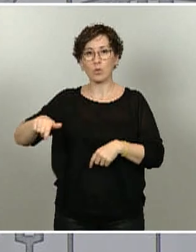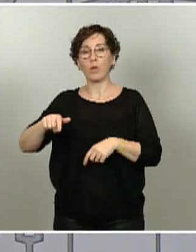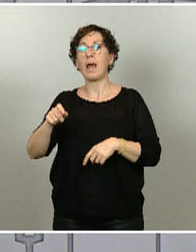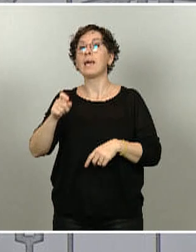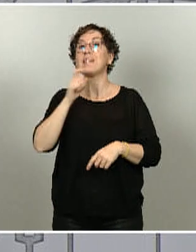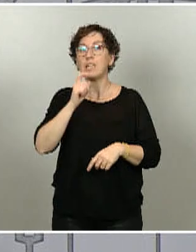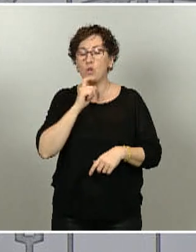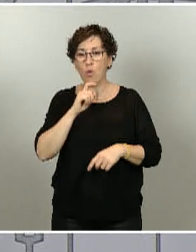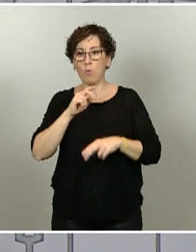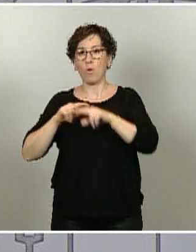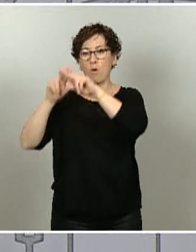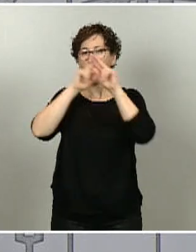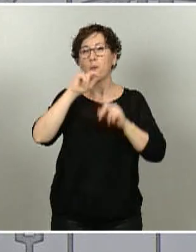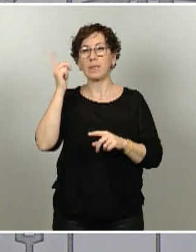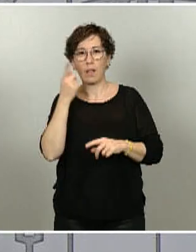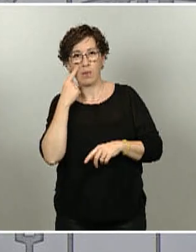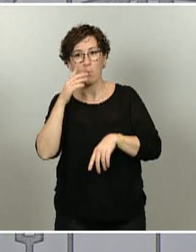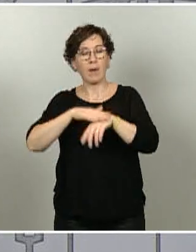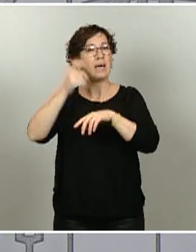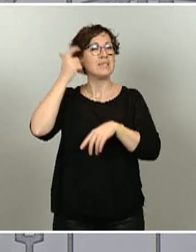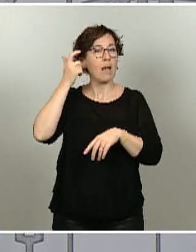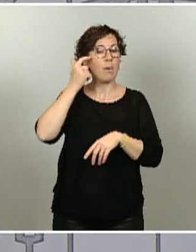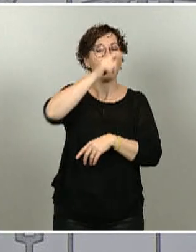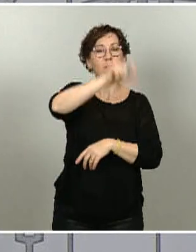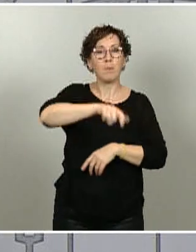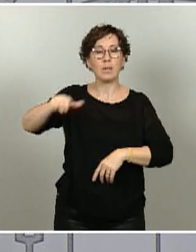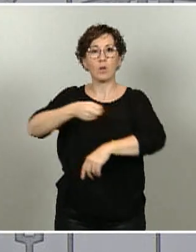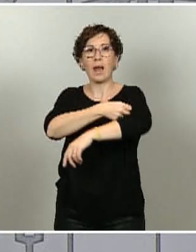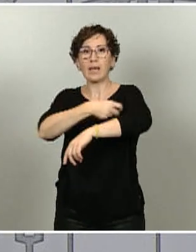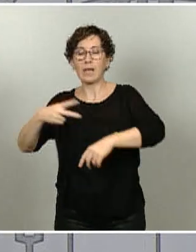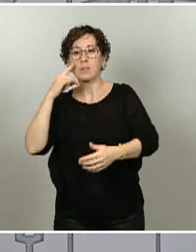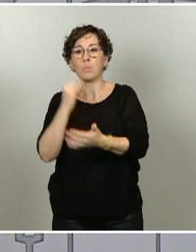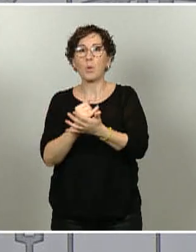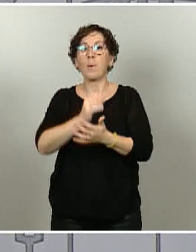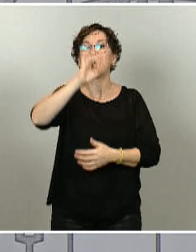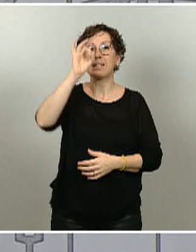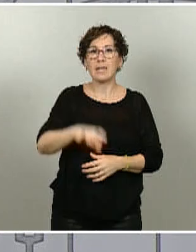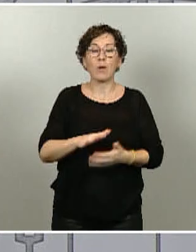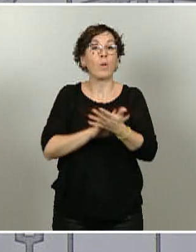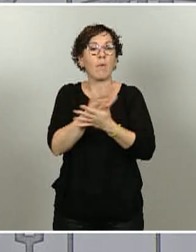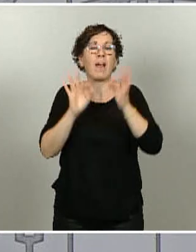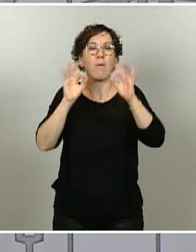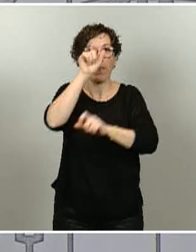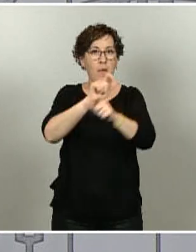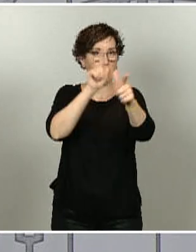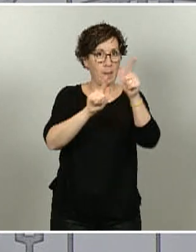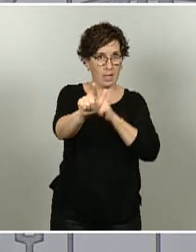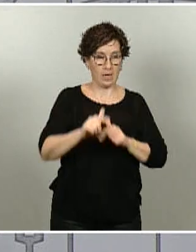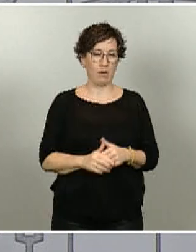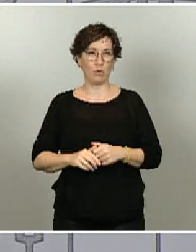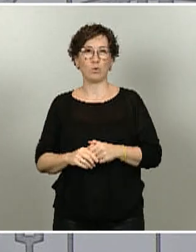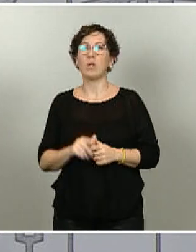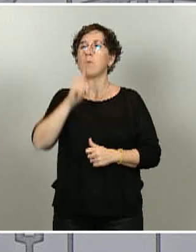hacer los análisis y las pruebas en caso de viajeros. Se habló también, si no recuerdo mal, de